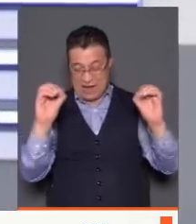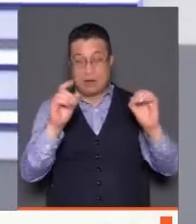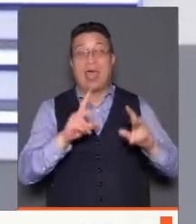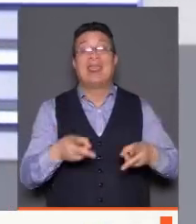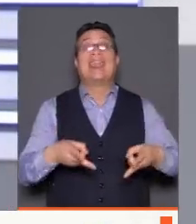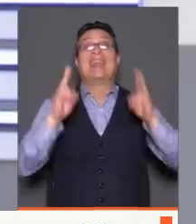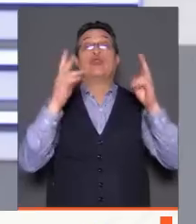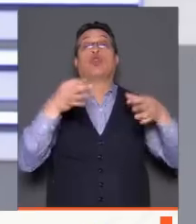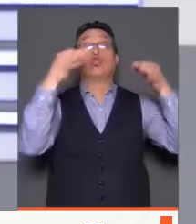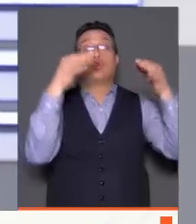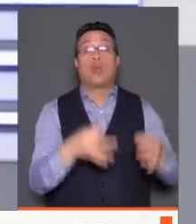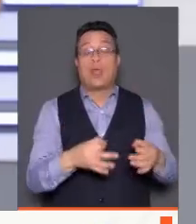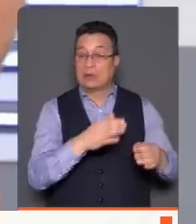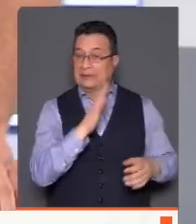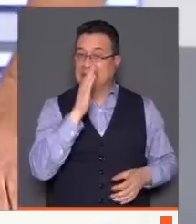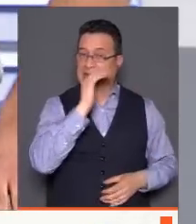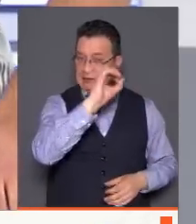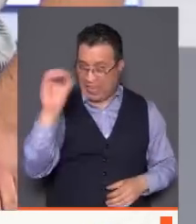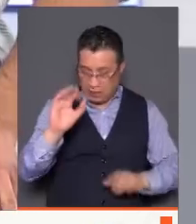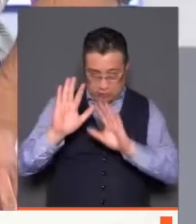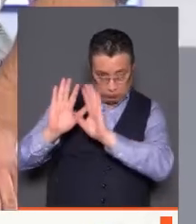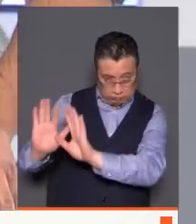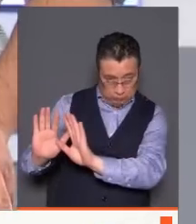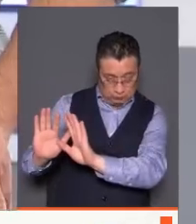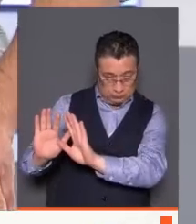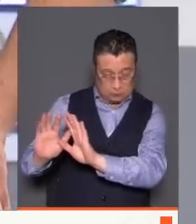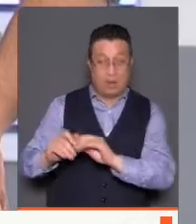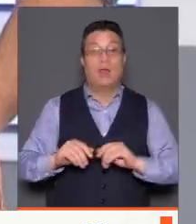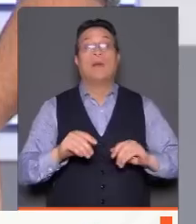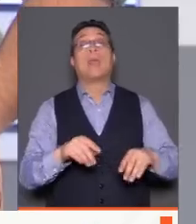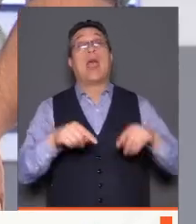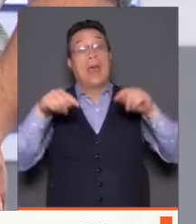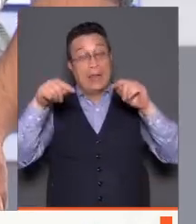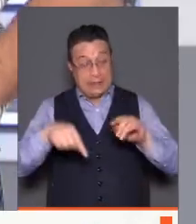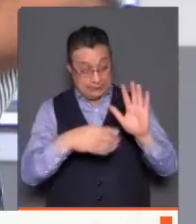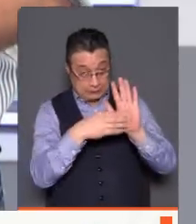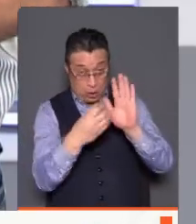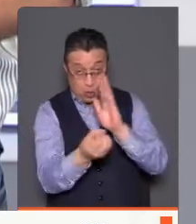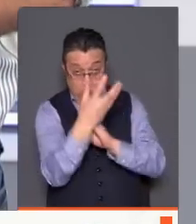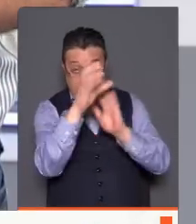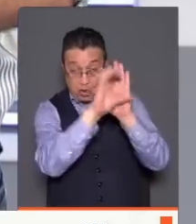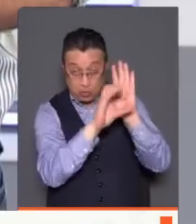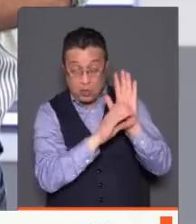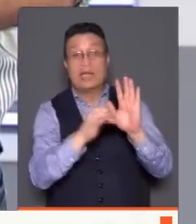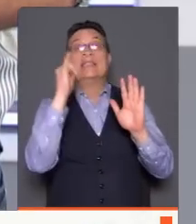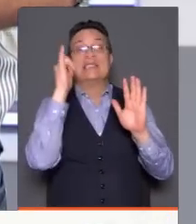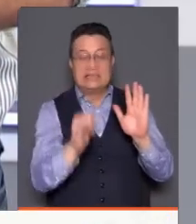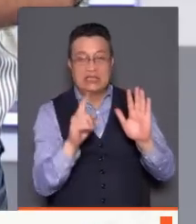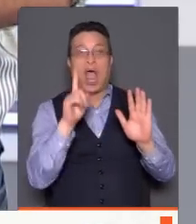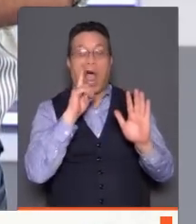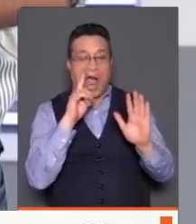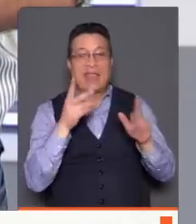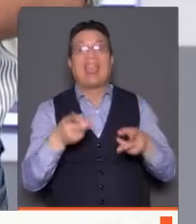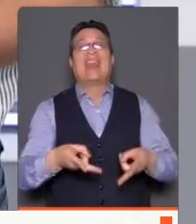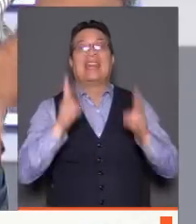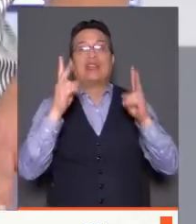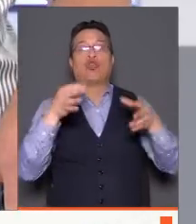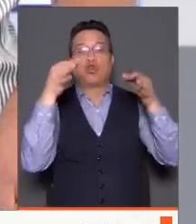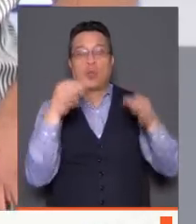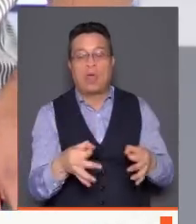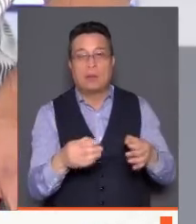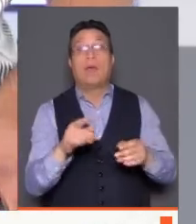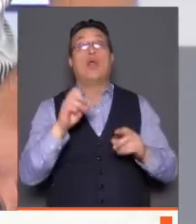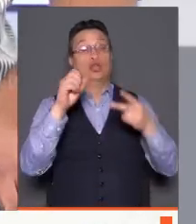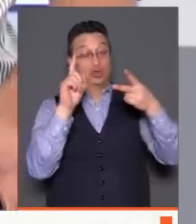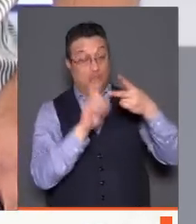venimos reclamando hace rato. Permiso. Esta consagra el derecho a la seguridad. Segundo, consagra el